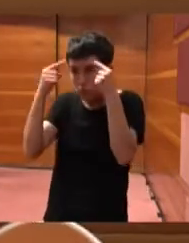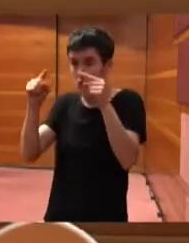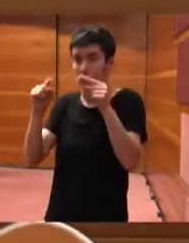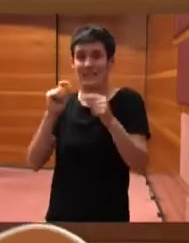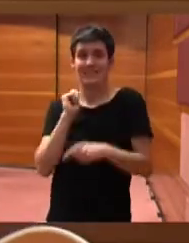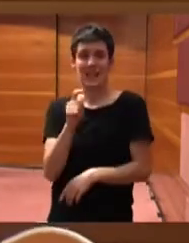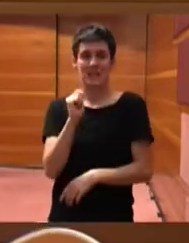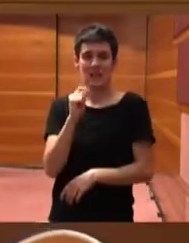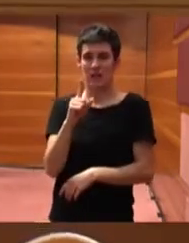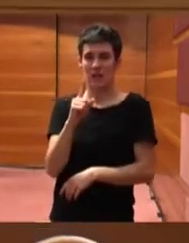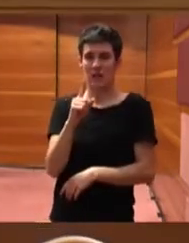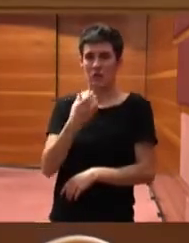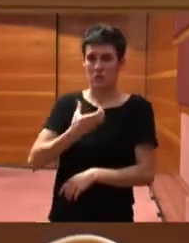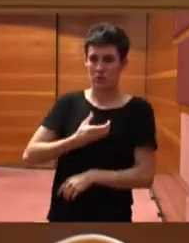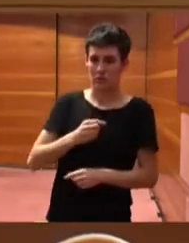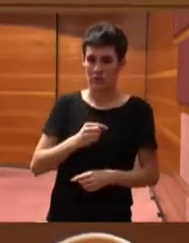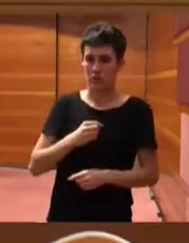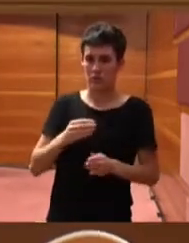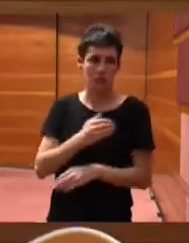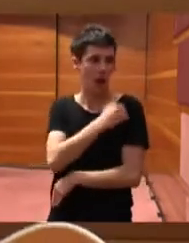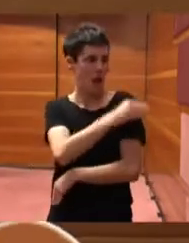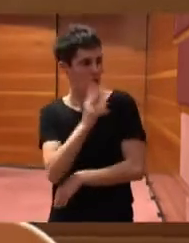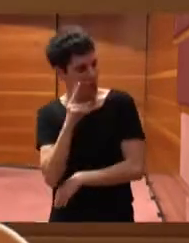siquiera mirando al ayuntamiento de al lado.